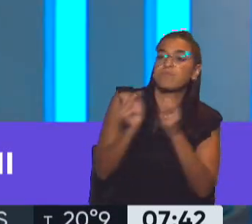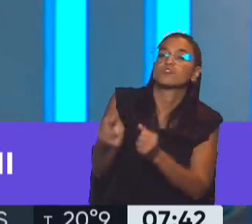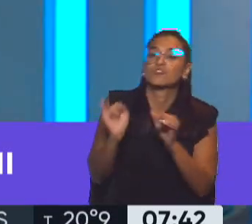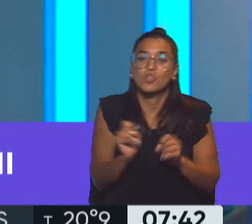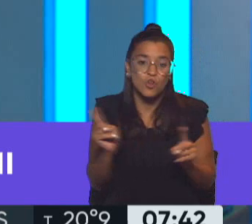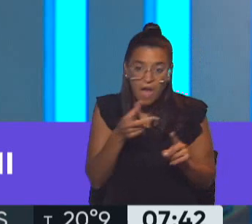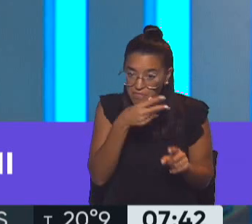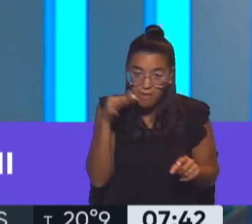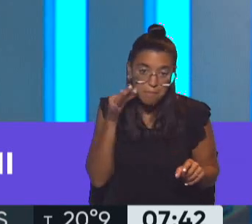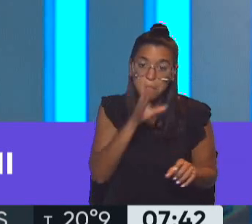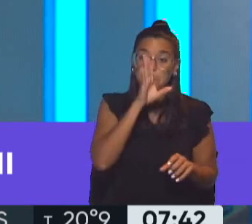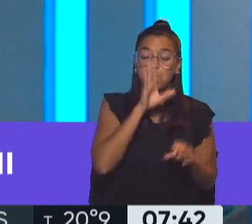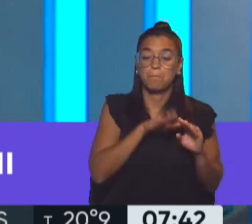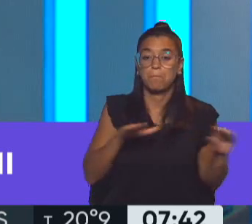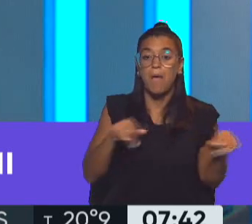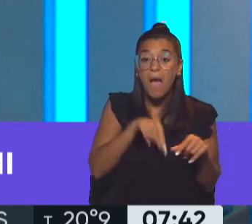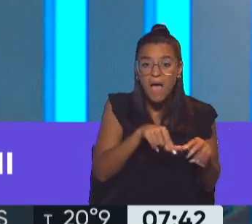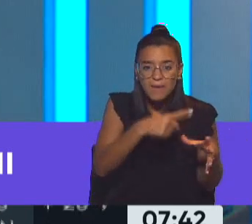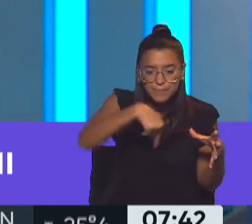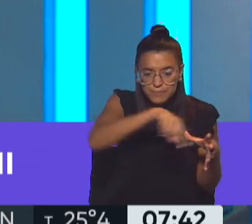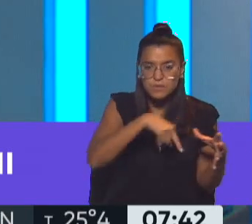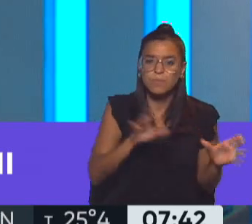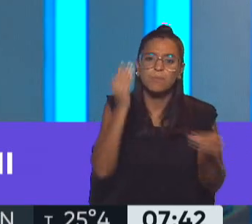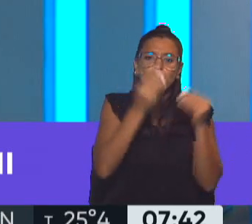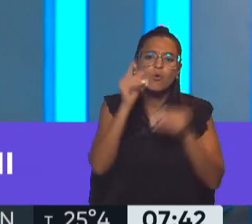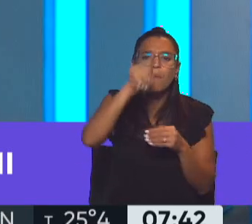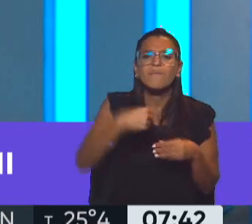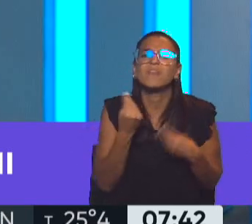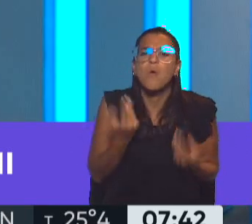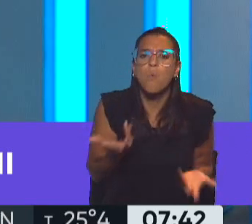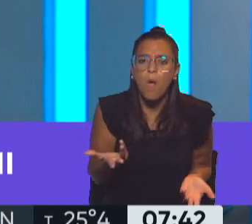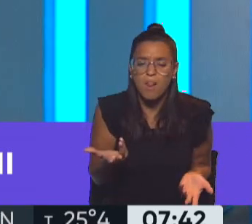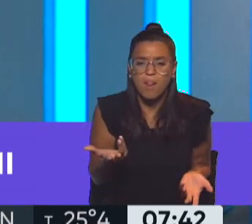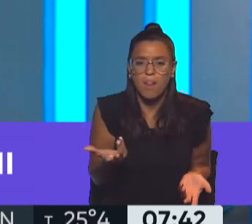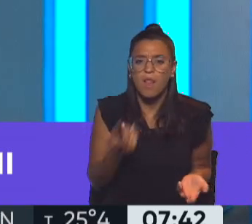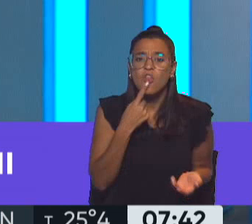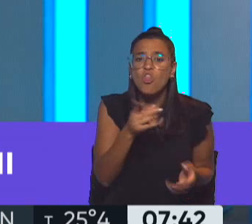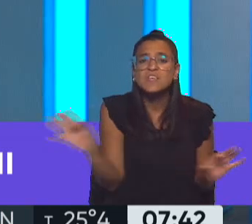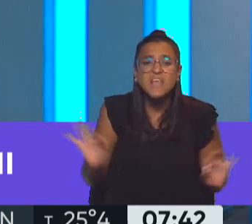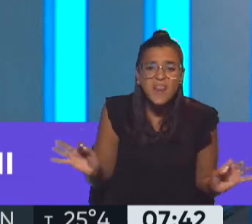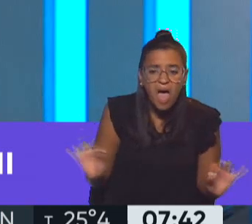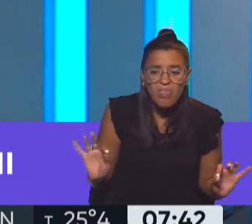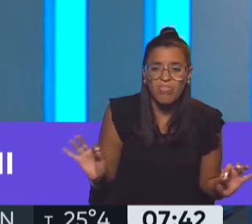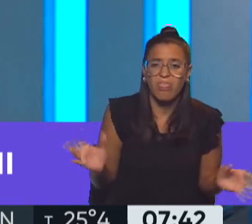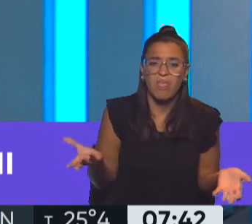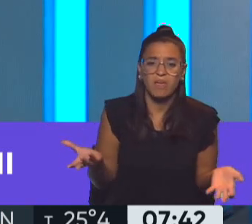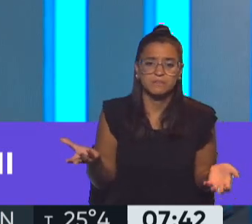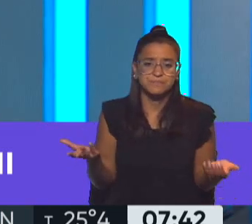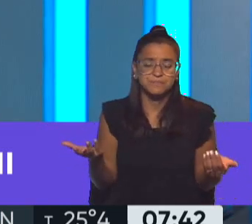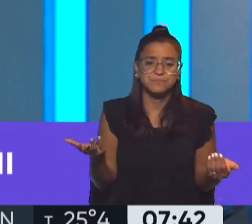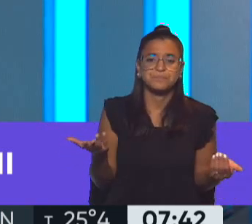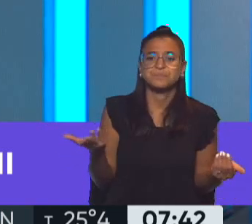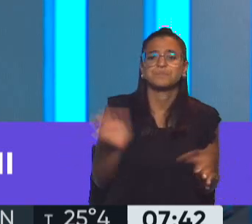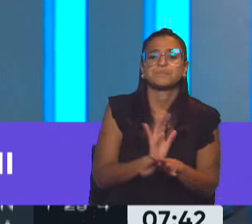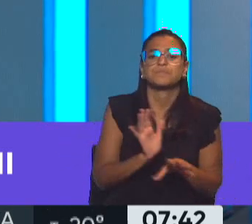nada. ¿Qué es lo que podría preocupar a esos sectores, tanto de oficialismo u oposición, que no dicen nada? Digamos, ¿qué podríamos esperar